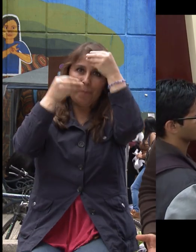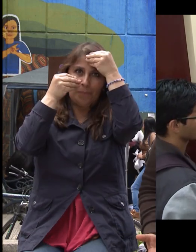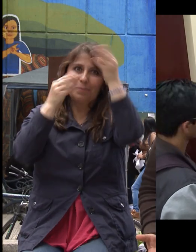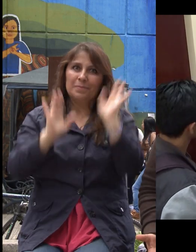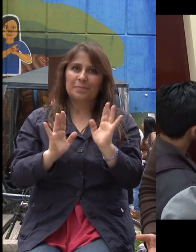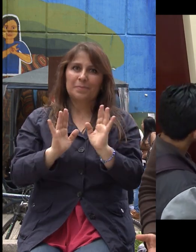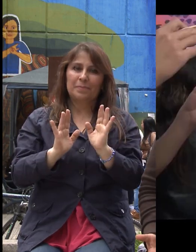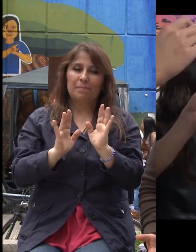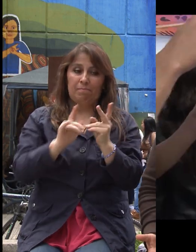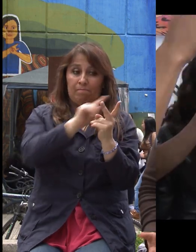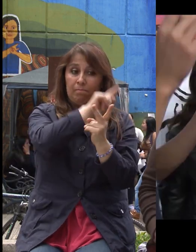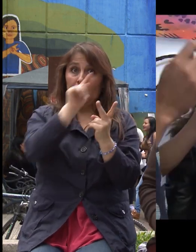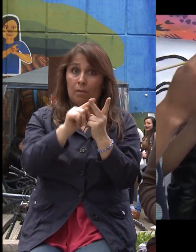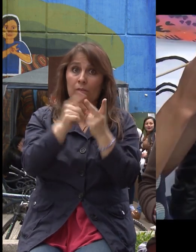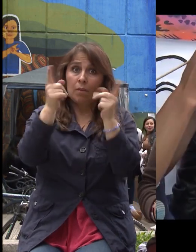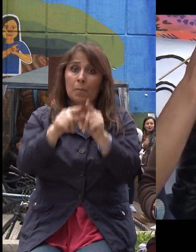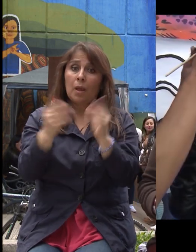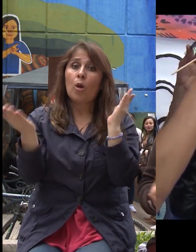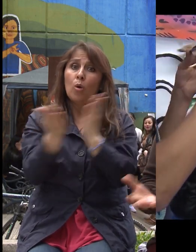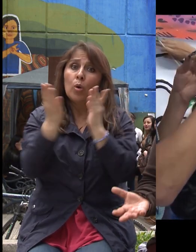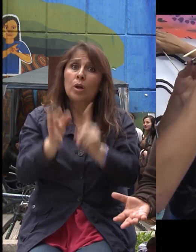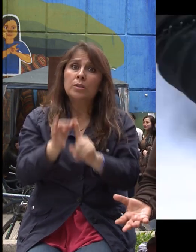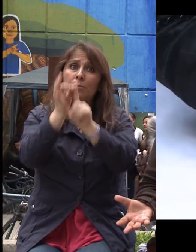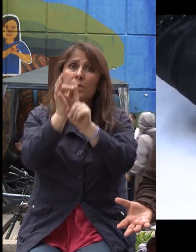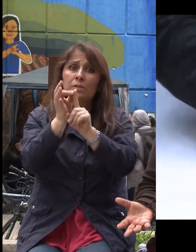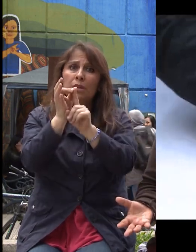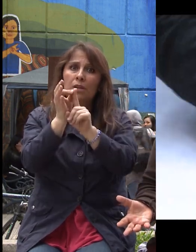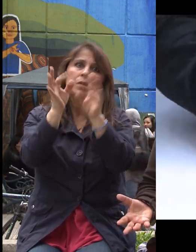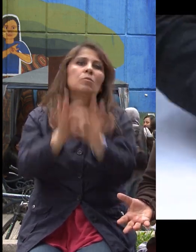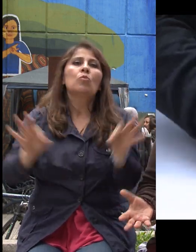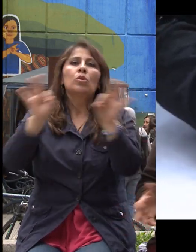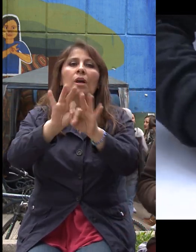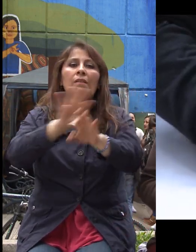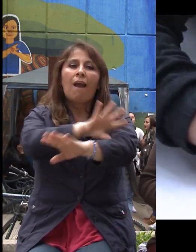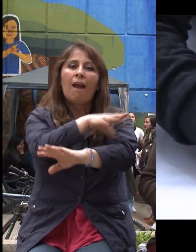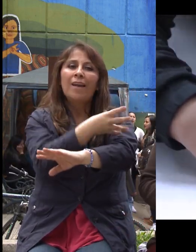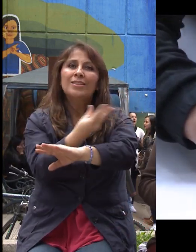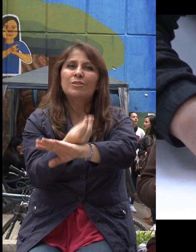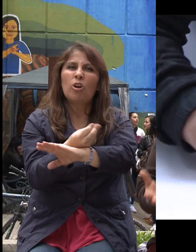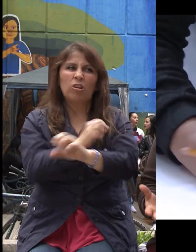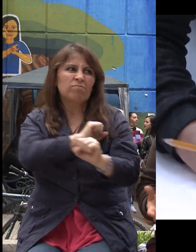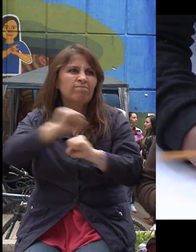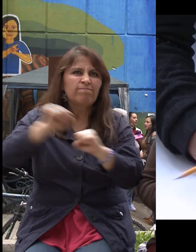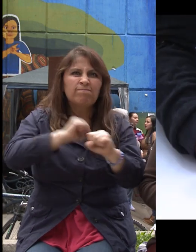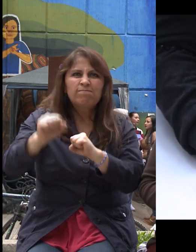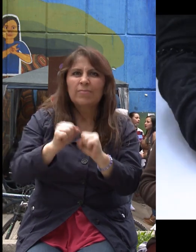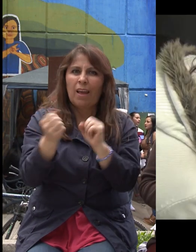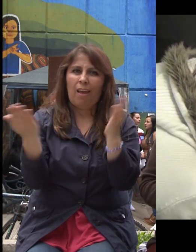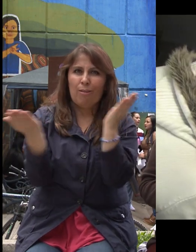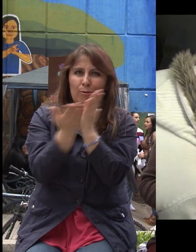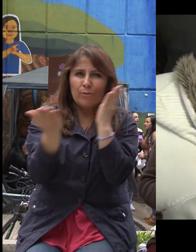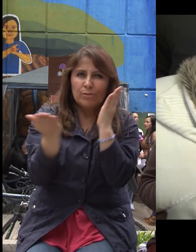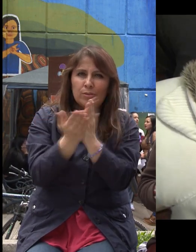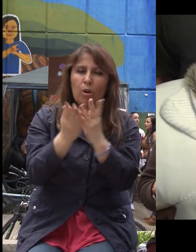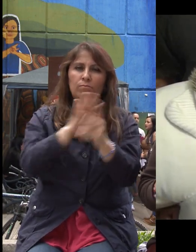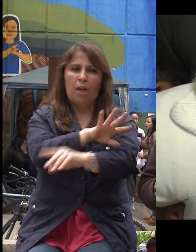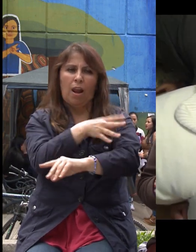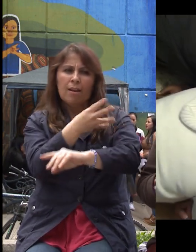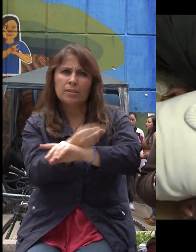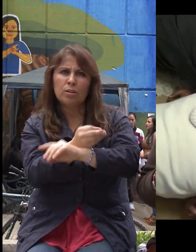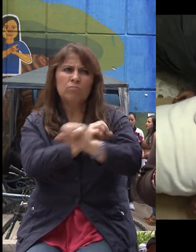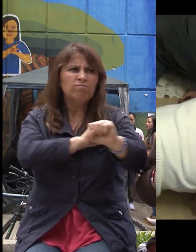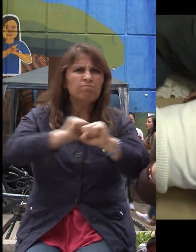otras proyecciones del educador y es en torno a la gestión, por ejemplo, ¿sí? A la gestión educativa, a la gestión en